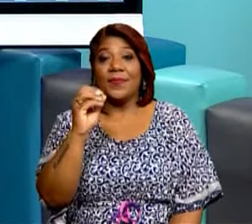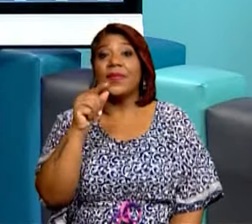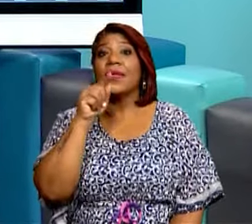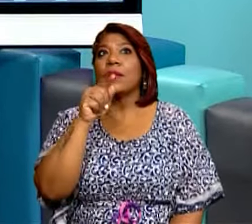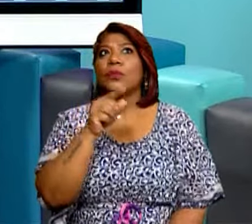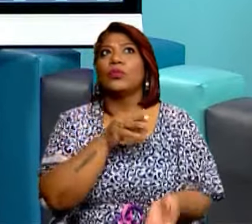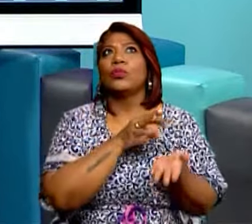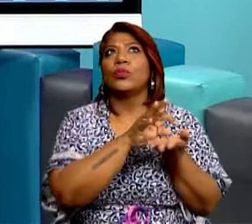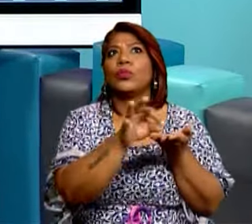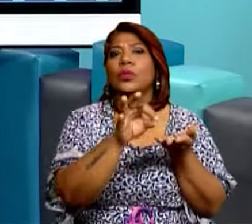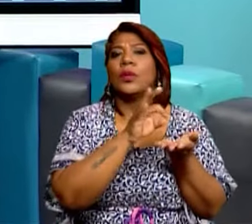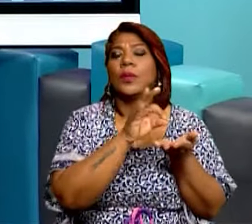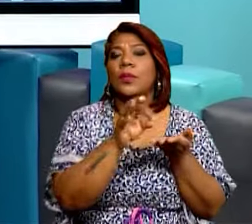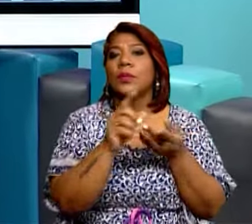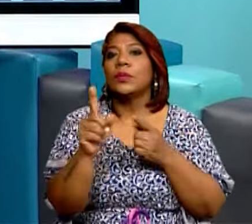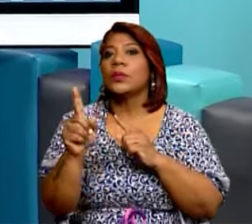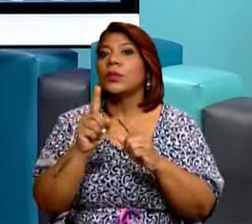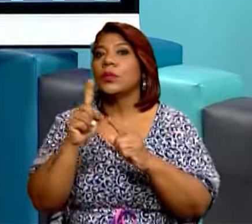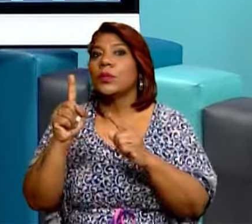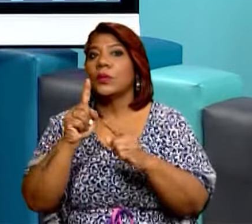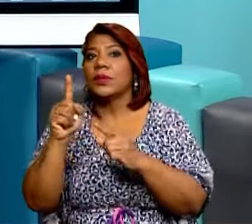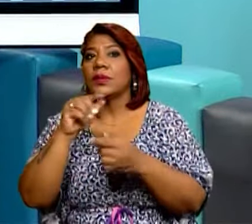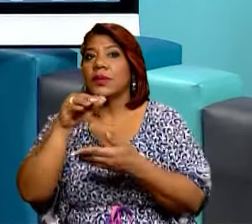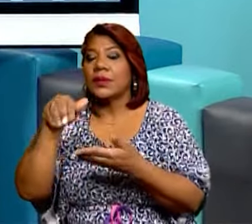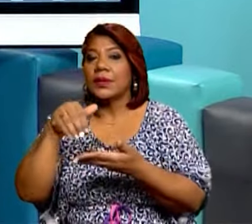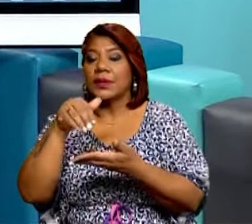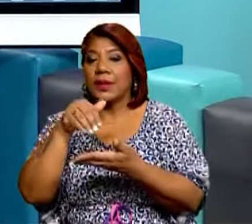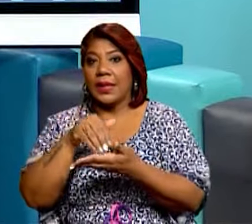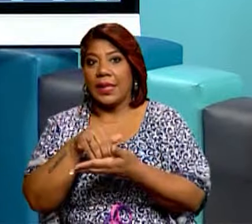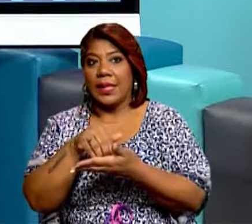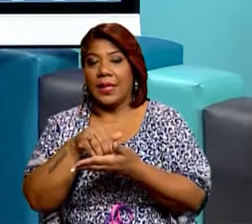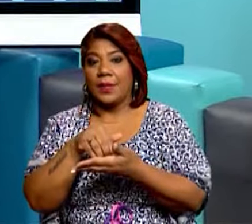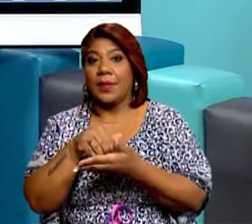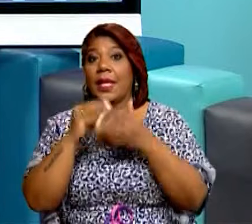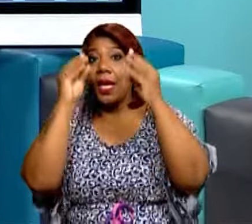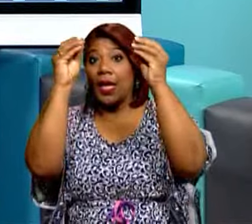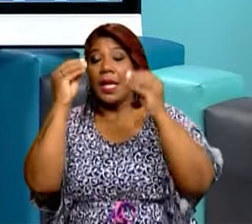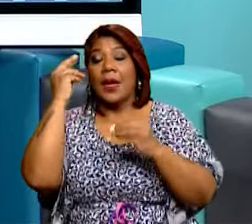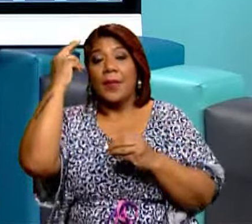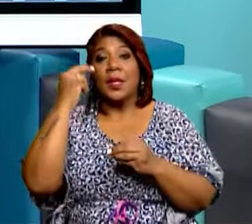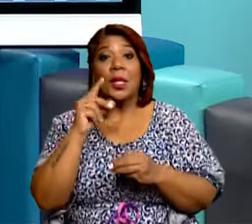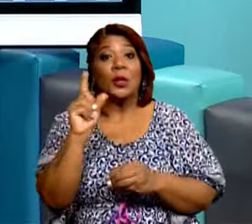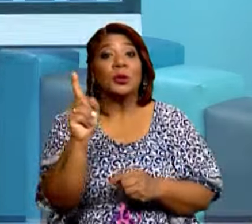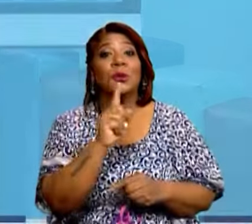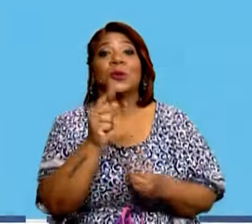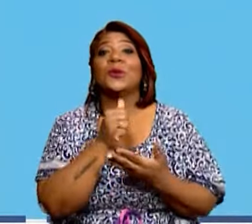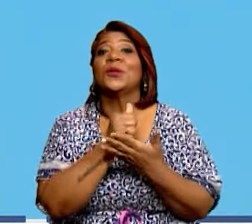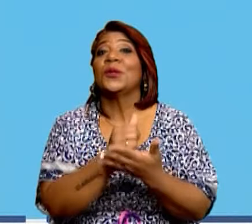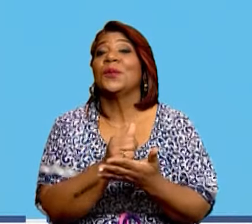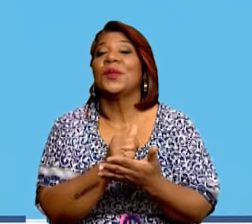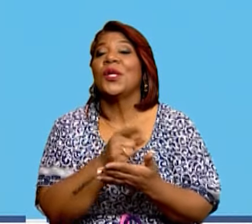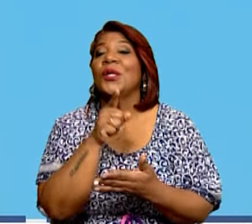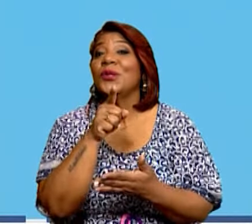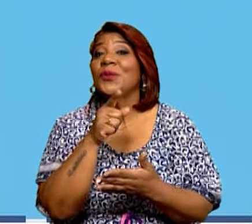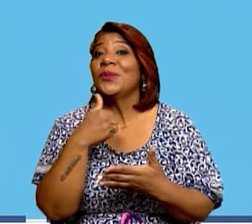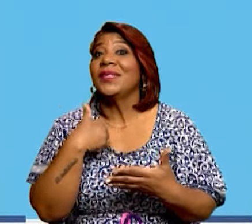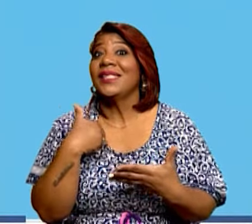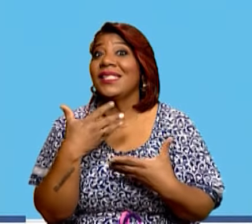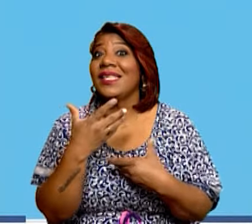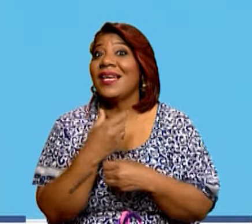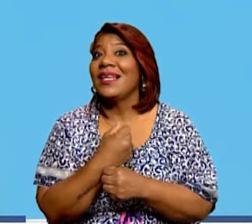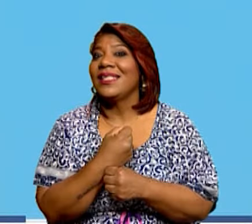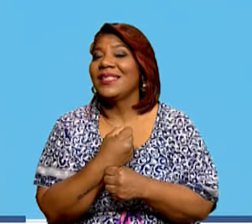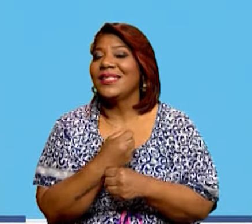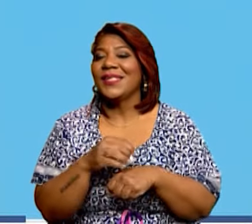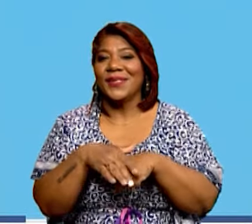provincias. ¿Ok? No te lo voy a decir, sino que te lo voy a dejar para que tú lo realices en casa con calma. Tómale